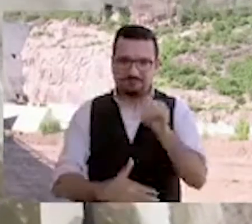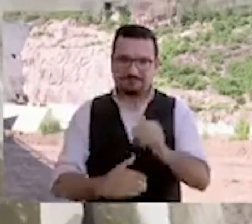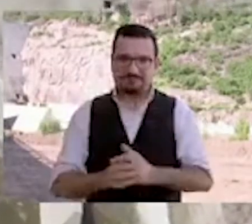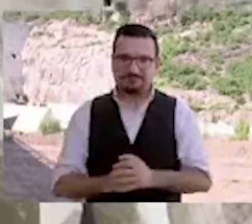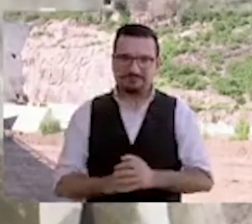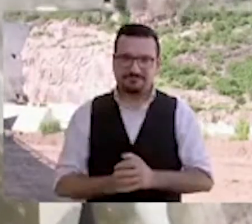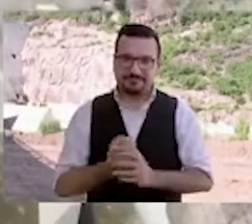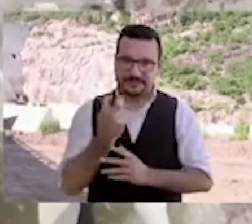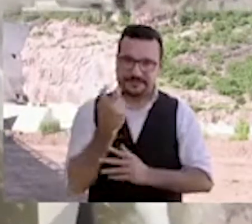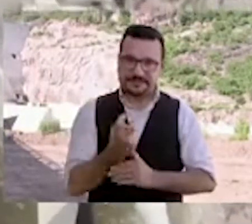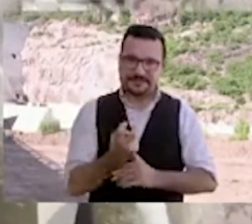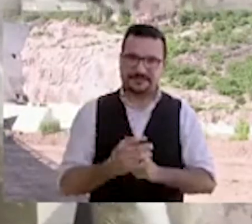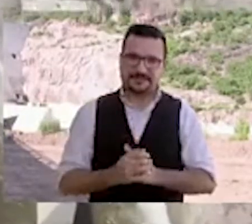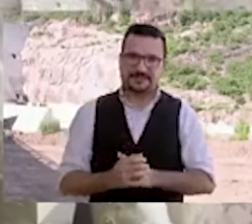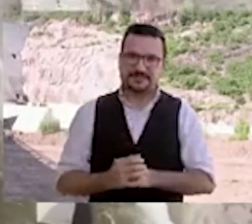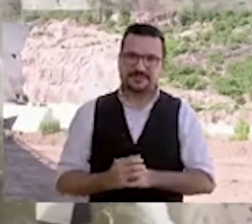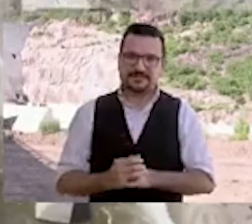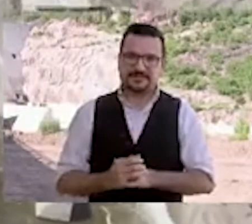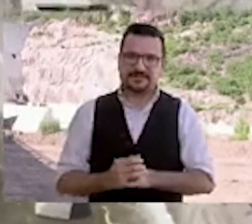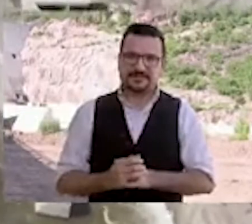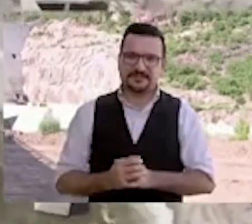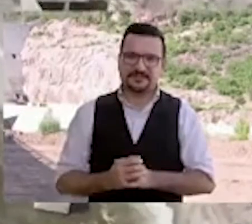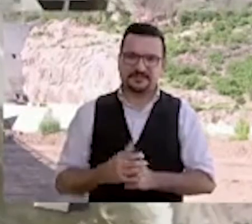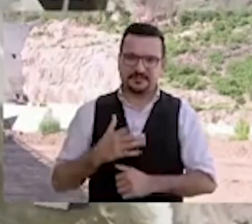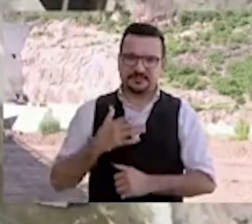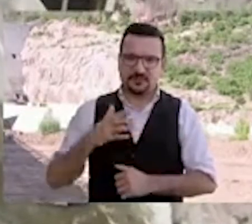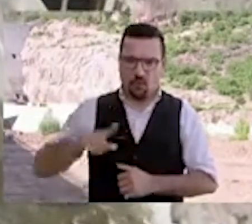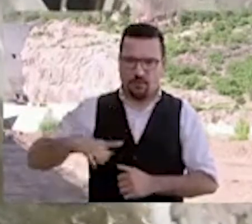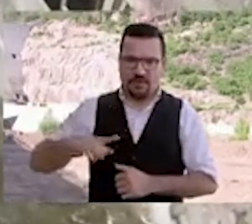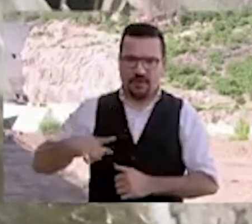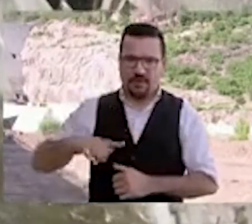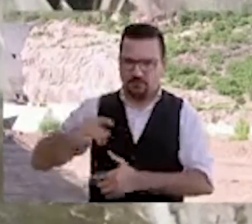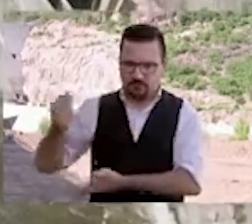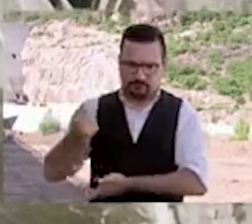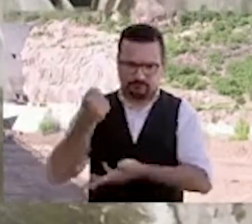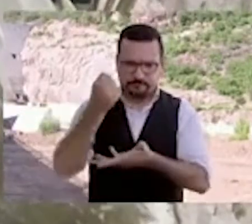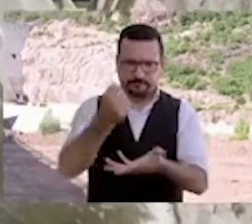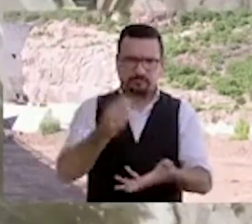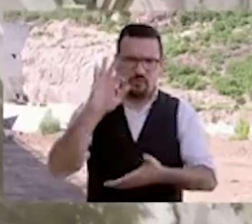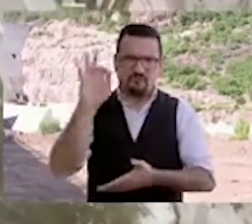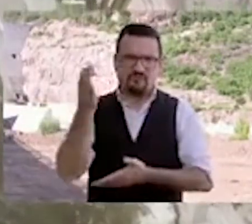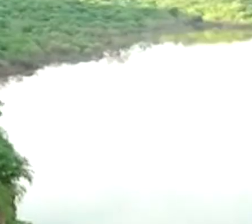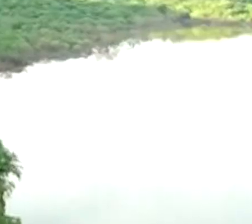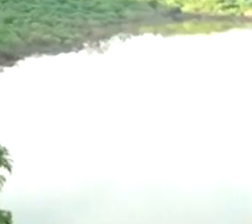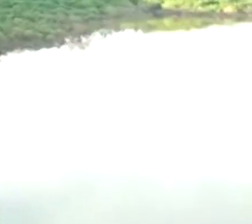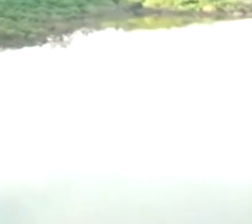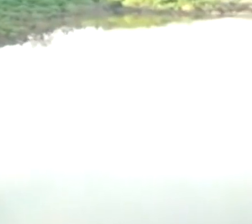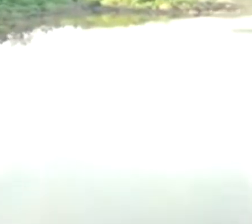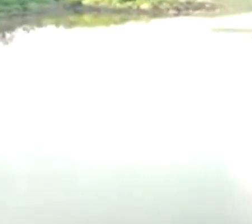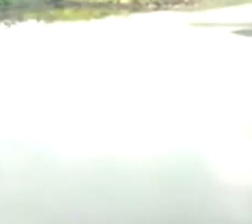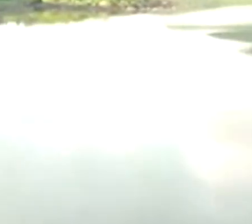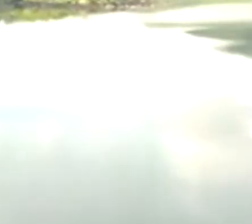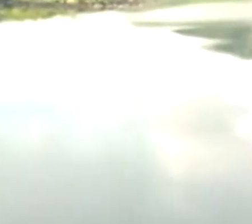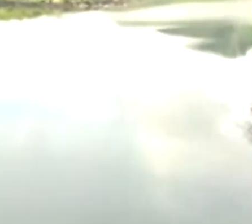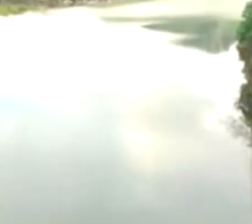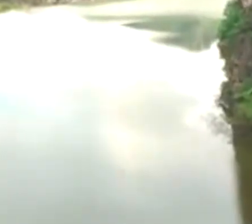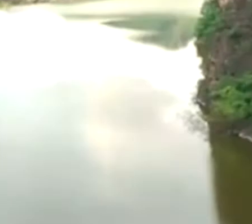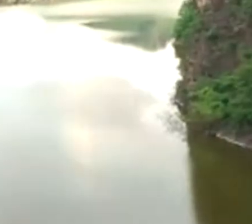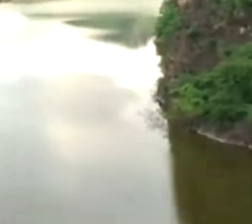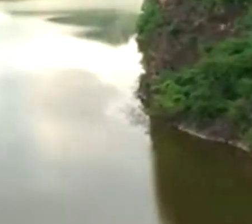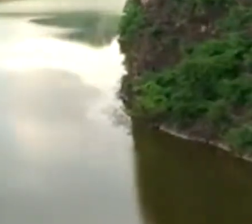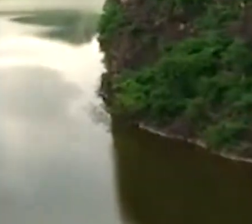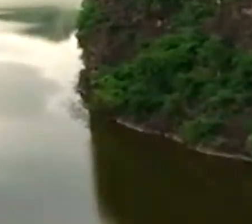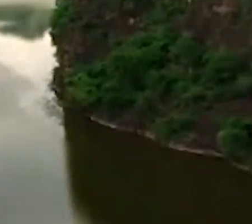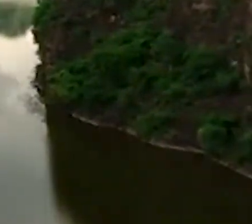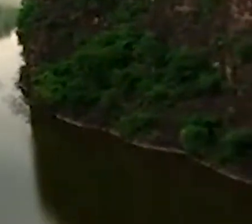Y eso fue lo que aportó la Federación. Se espera que esta presa no se llene